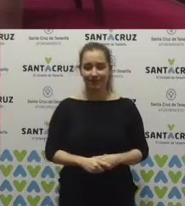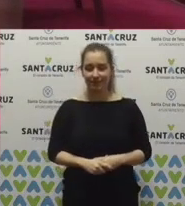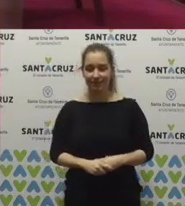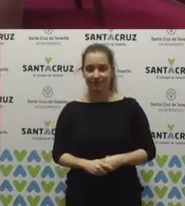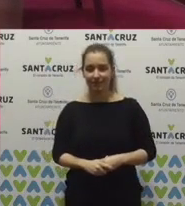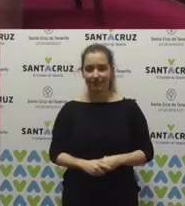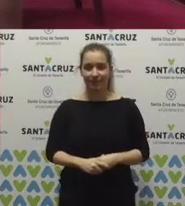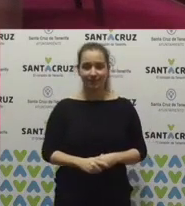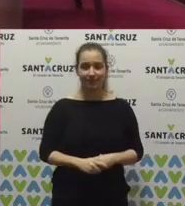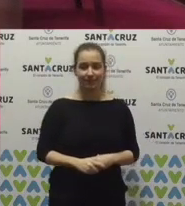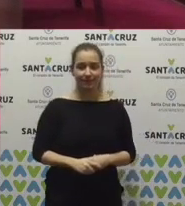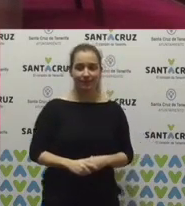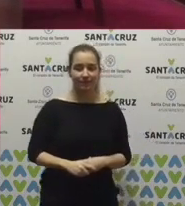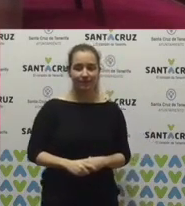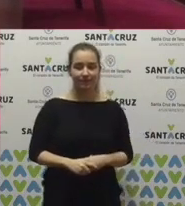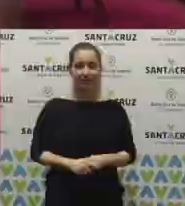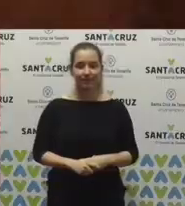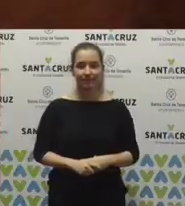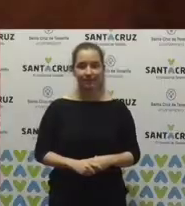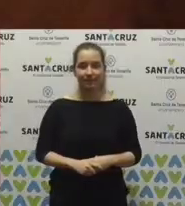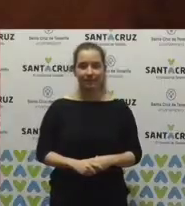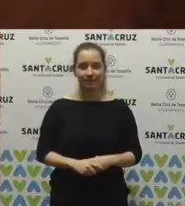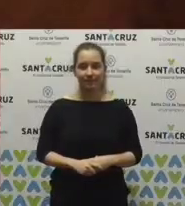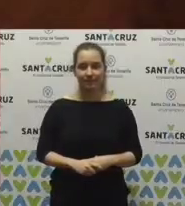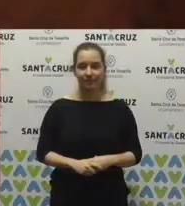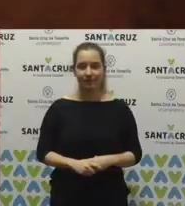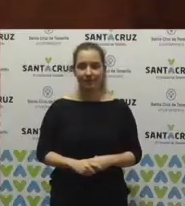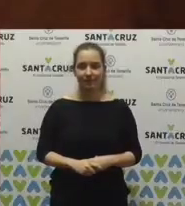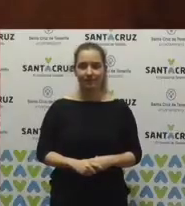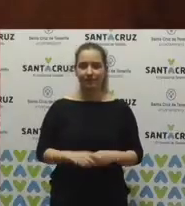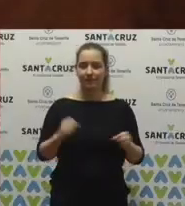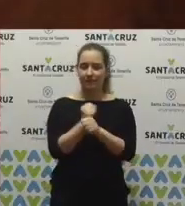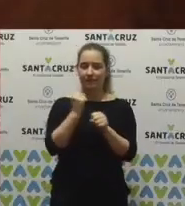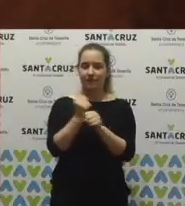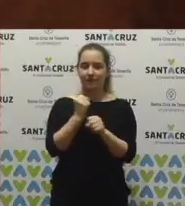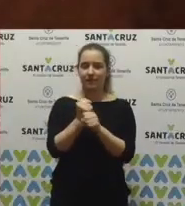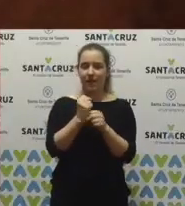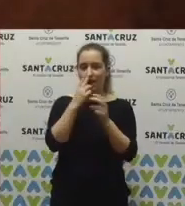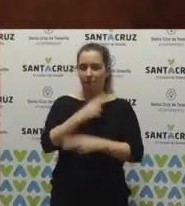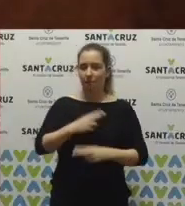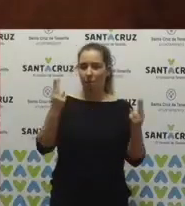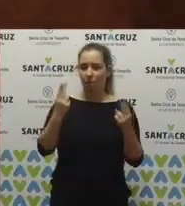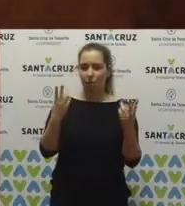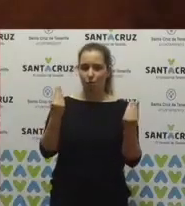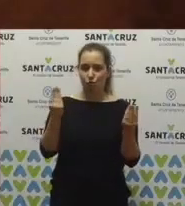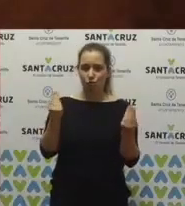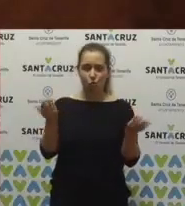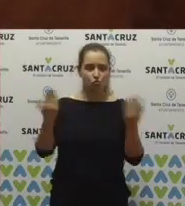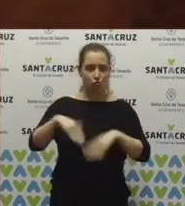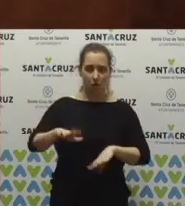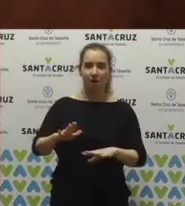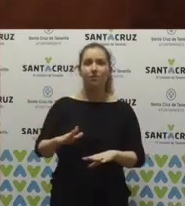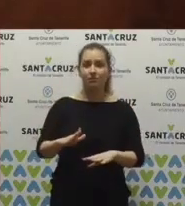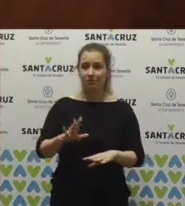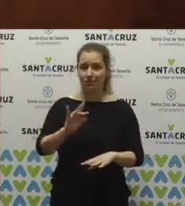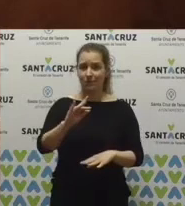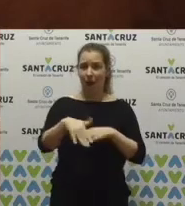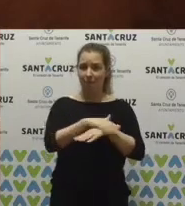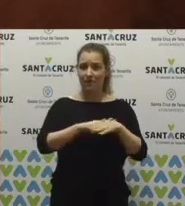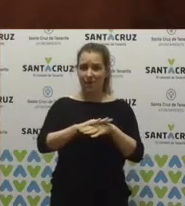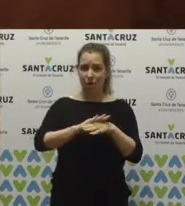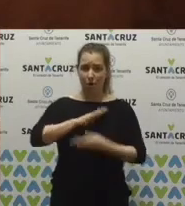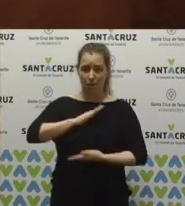no tenemos múltiples empleos públicos lo que hay es demasiada administración demasiada burocracia y sobre todo demasiado políticos incompetentes eso es lo que hay